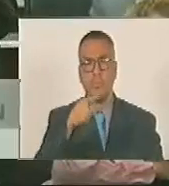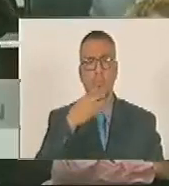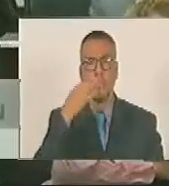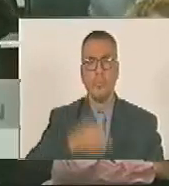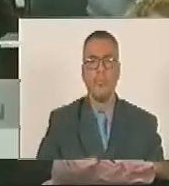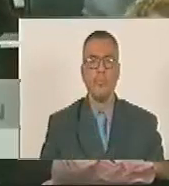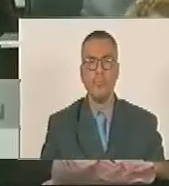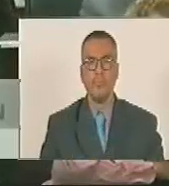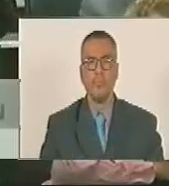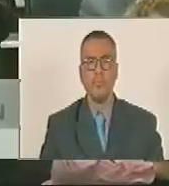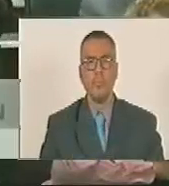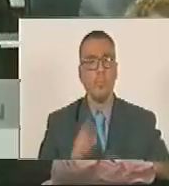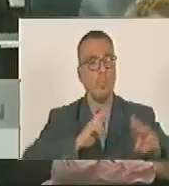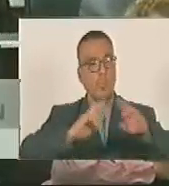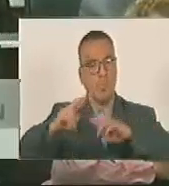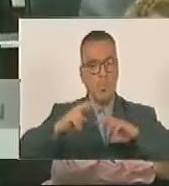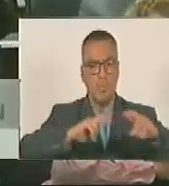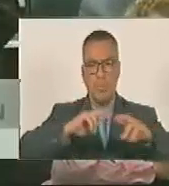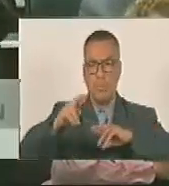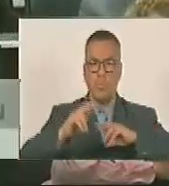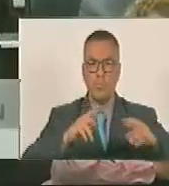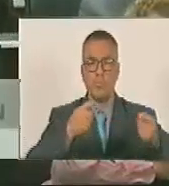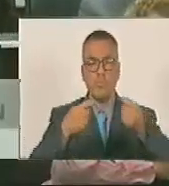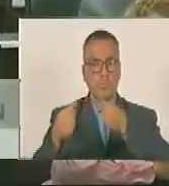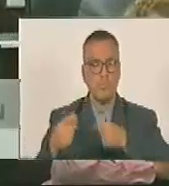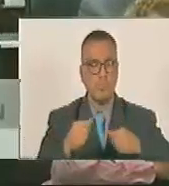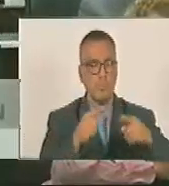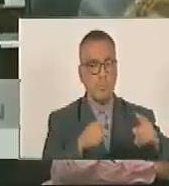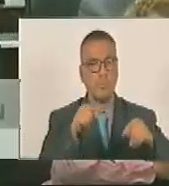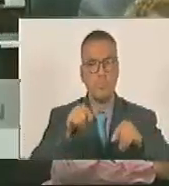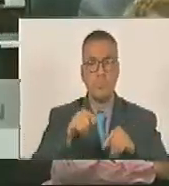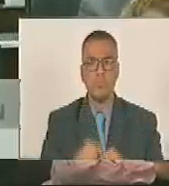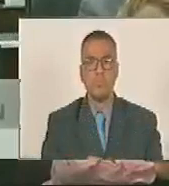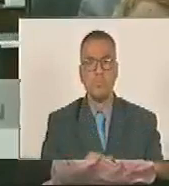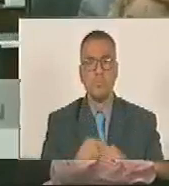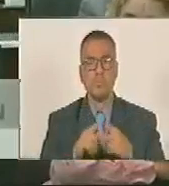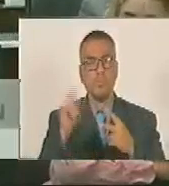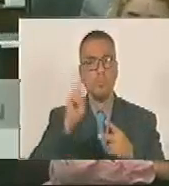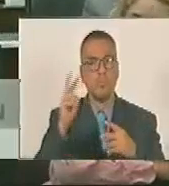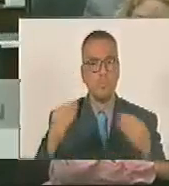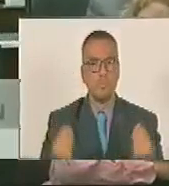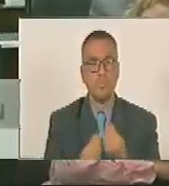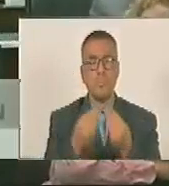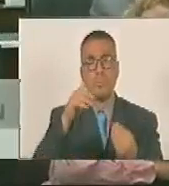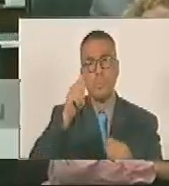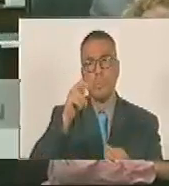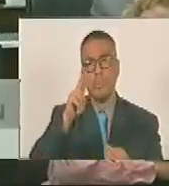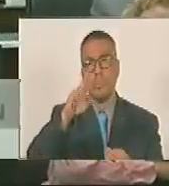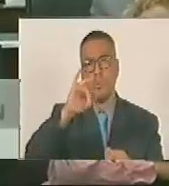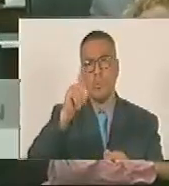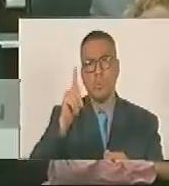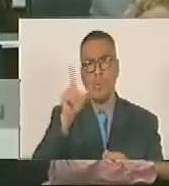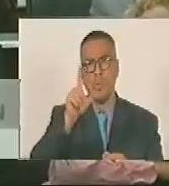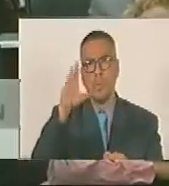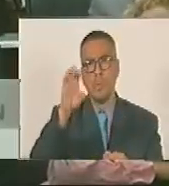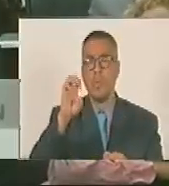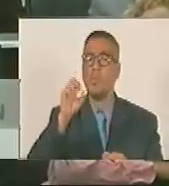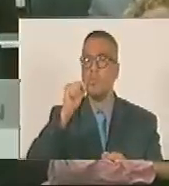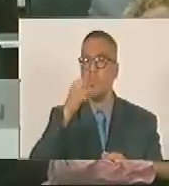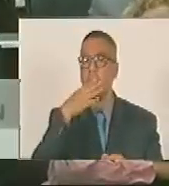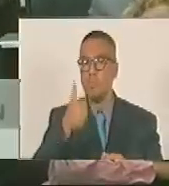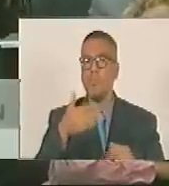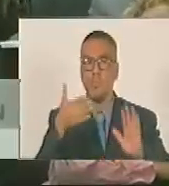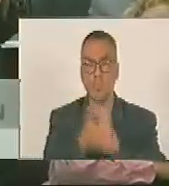es evidente que la relación comercial específica entre Venezuela y Turquille ha dado frutos